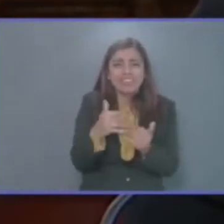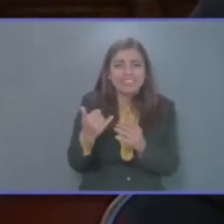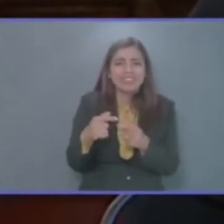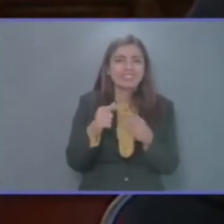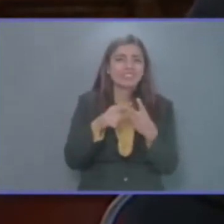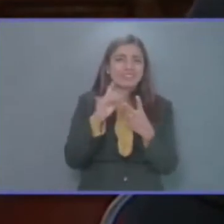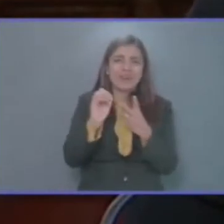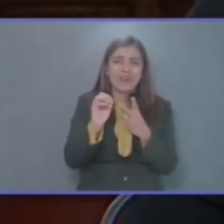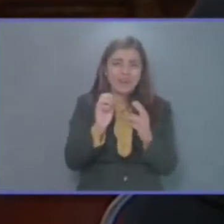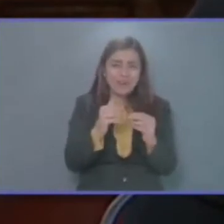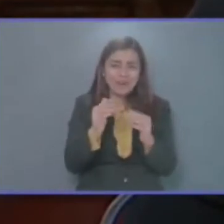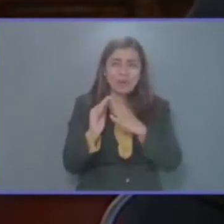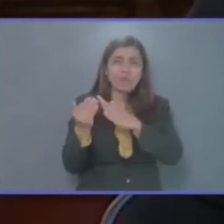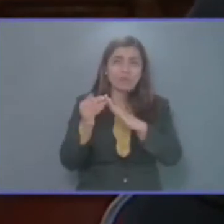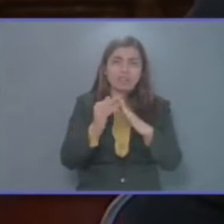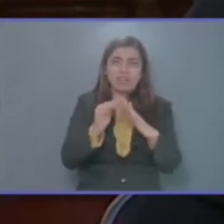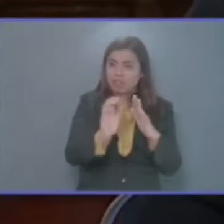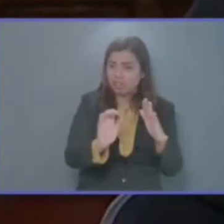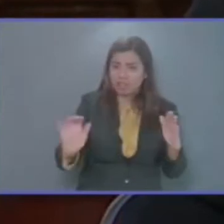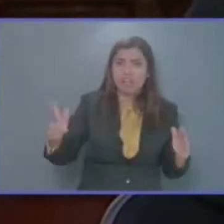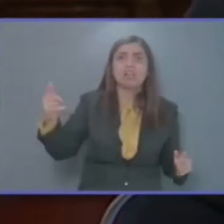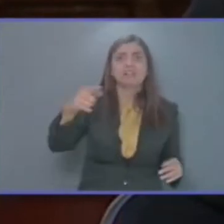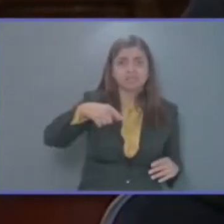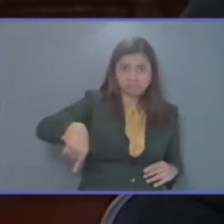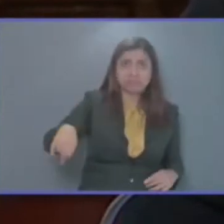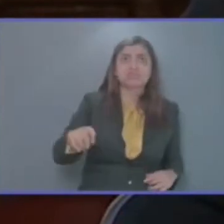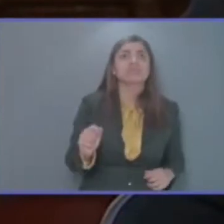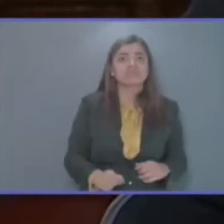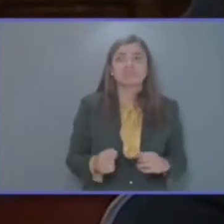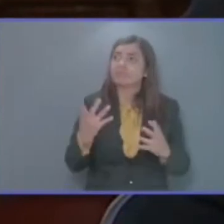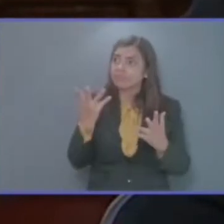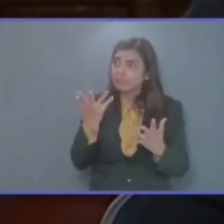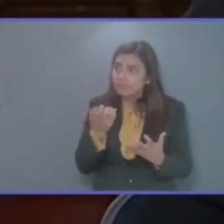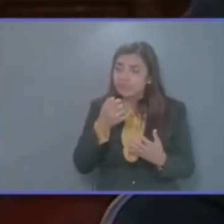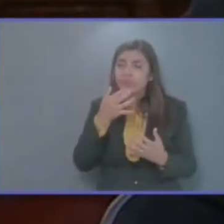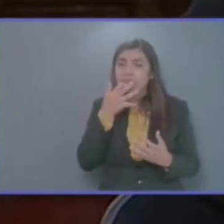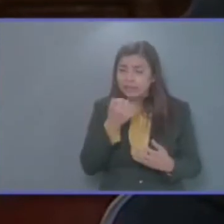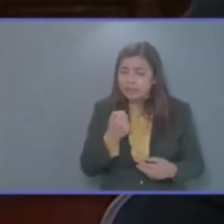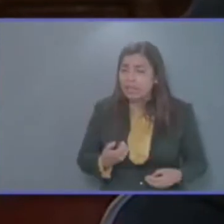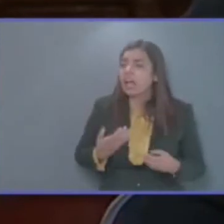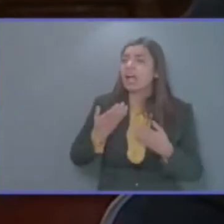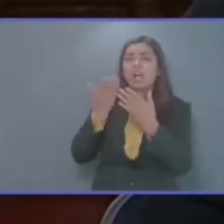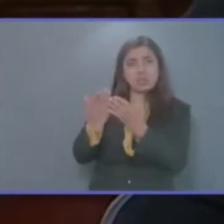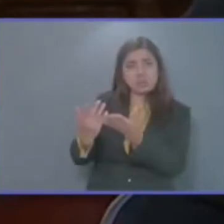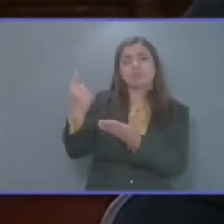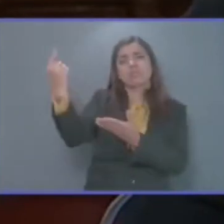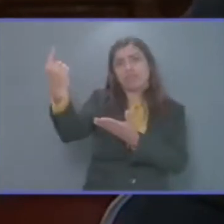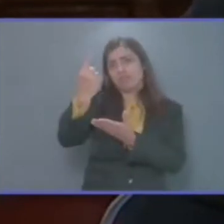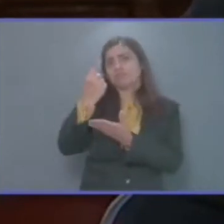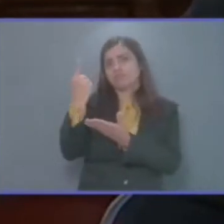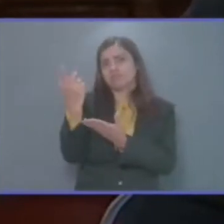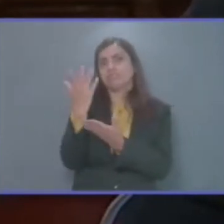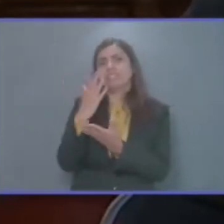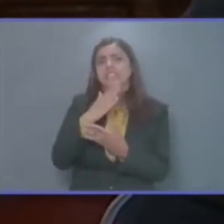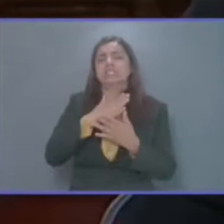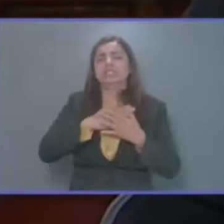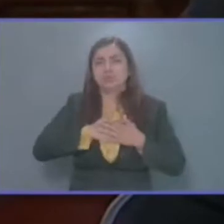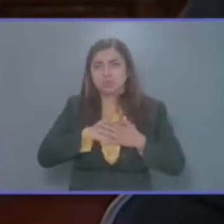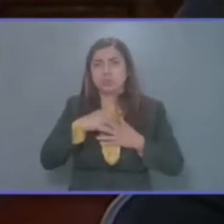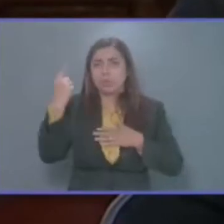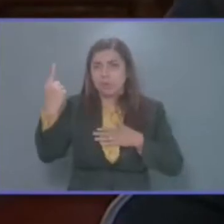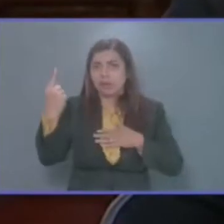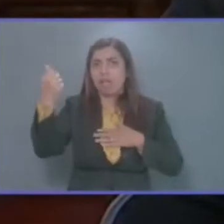algún tipo de regalo para las comunidades, para los niños en las comunidades. Si queremos de alguna forma ayudar a aliviar el bolsillo de